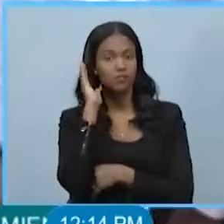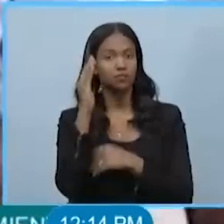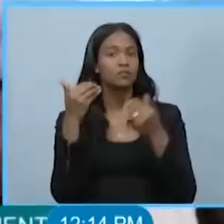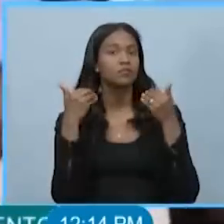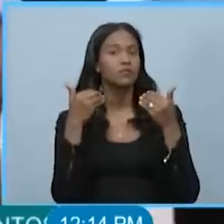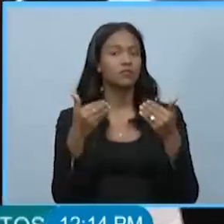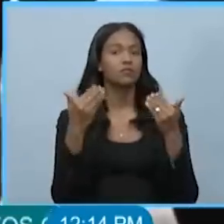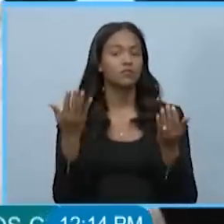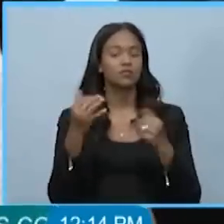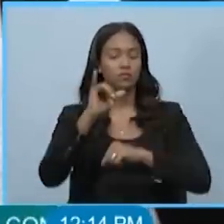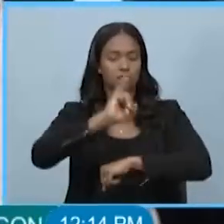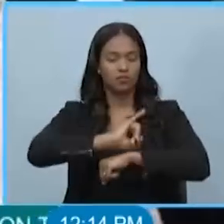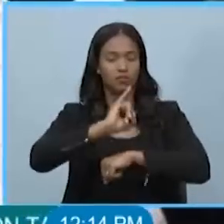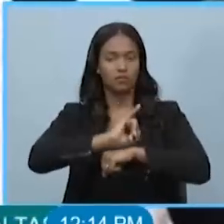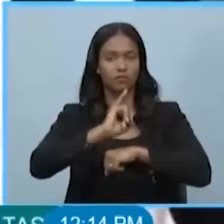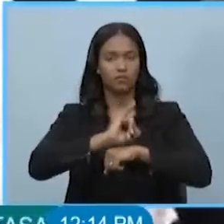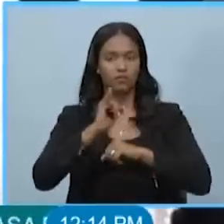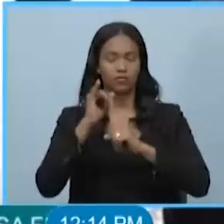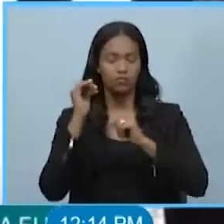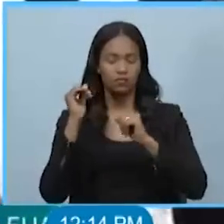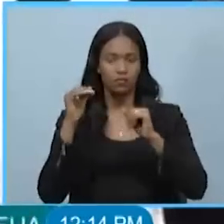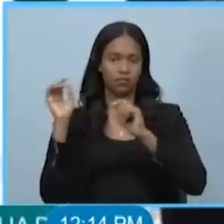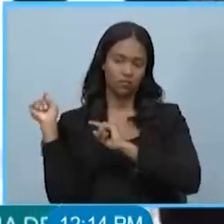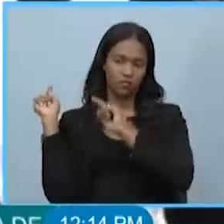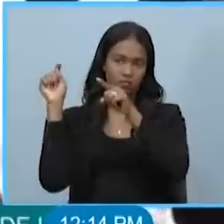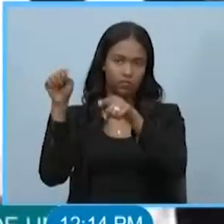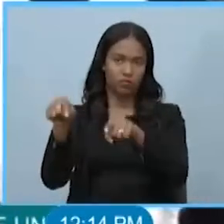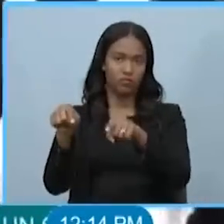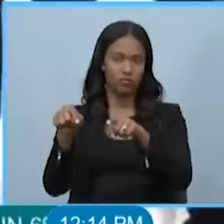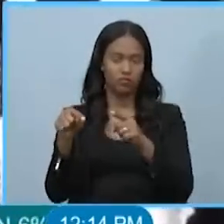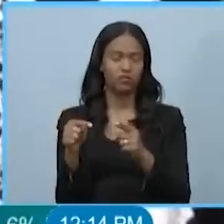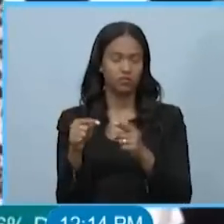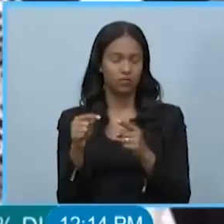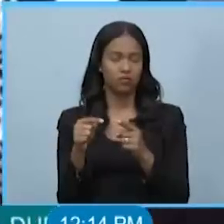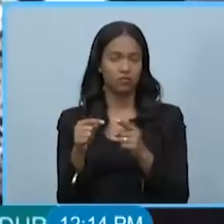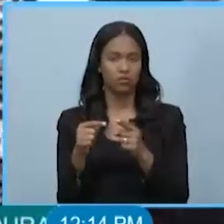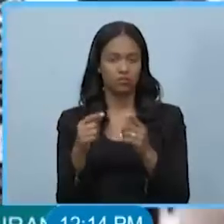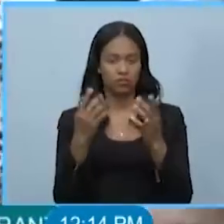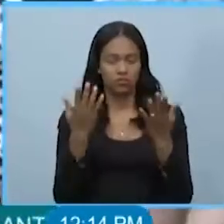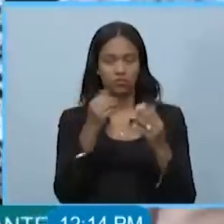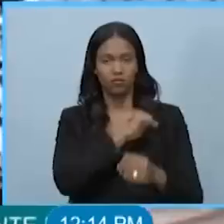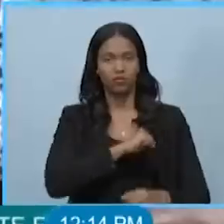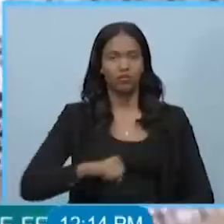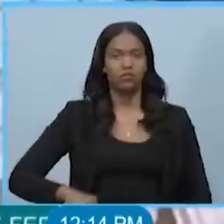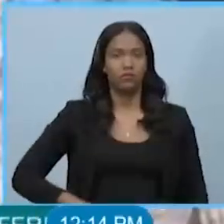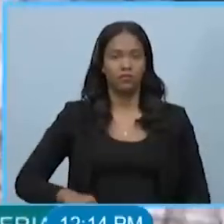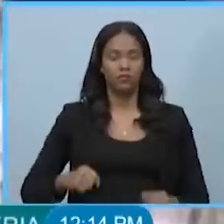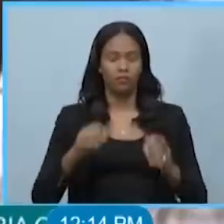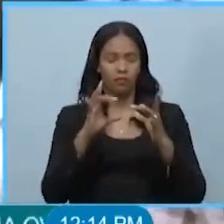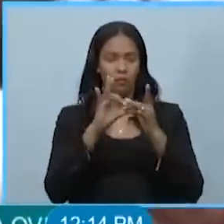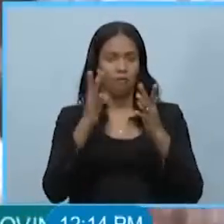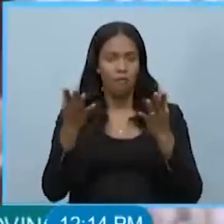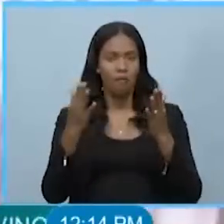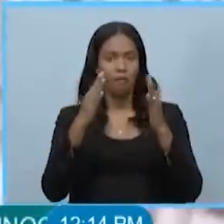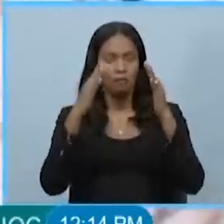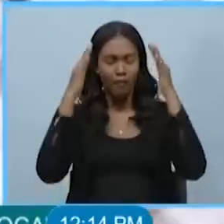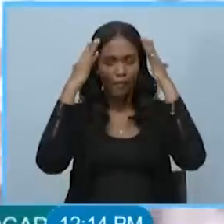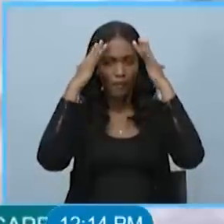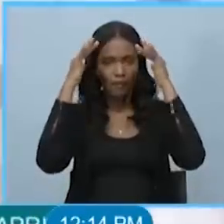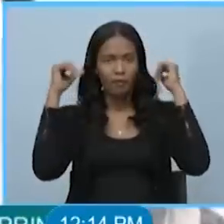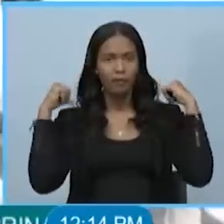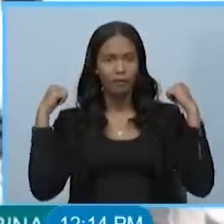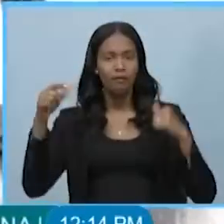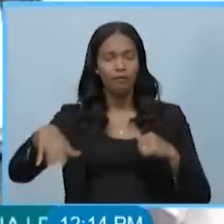realizará una misa de cuerpo presente en la iglesia, en la catedral Nuestra Señora de la, en la Basílica Nuestra Señora